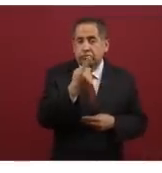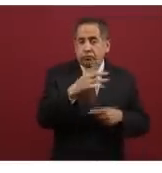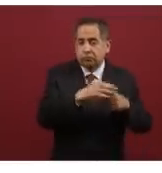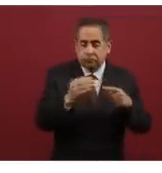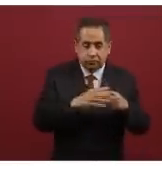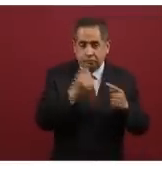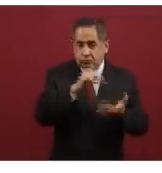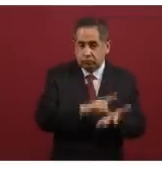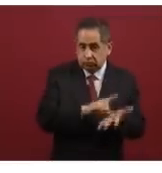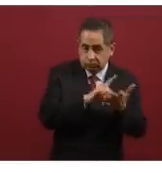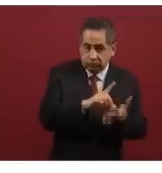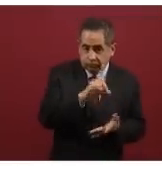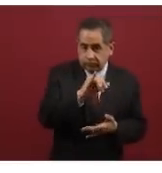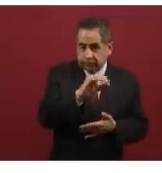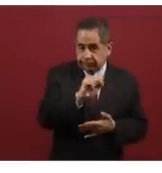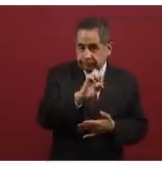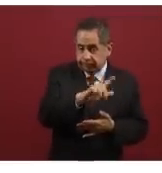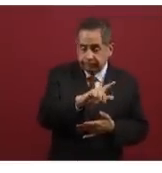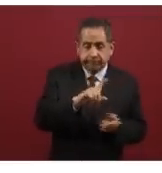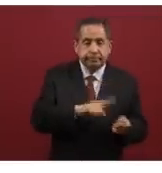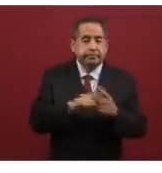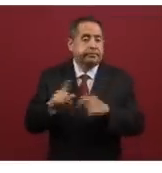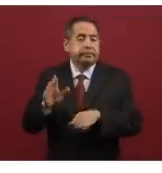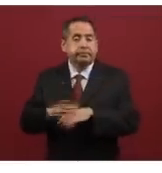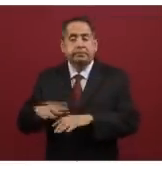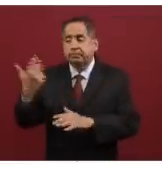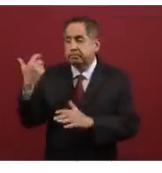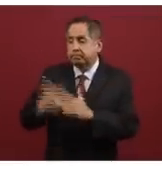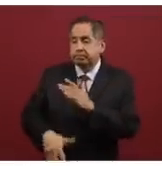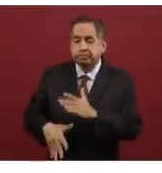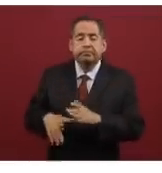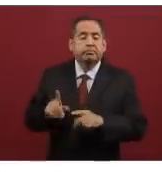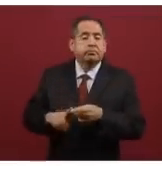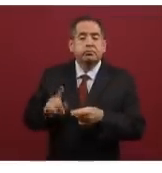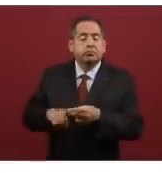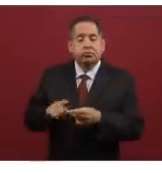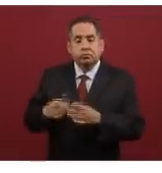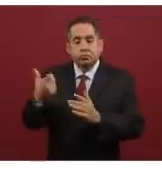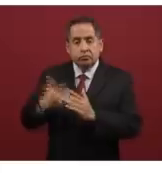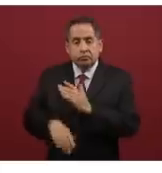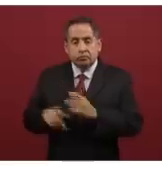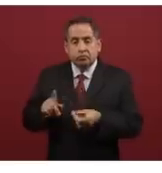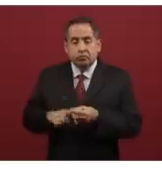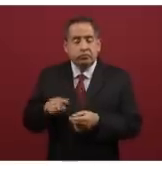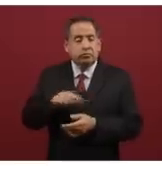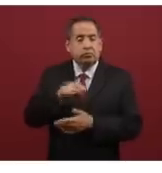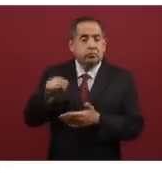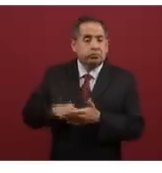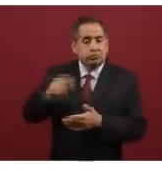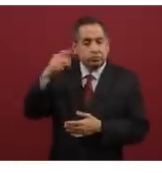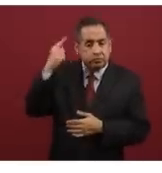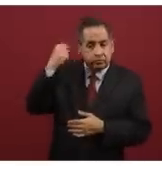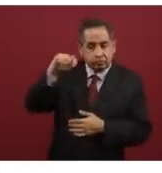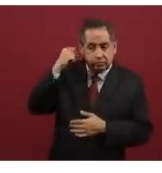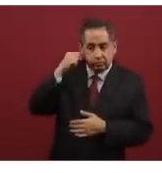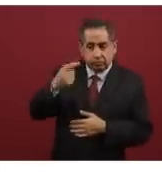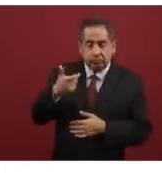21.81 pesos por litro de diésel. Y el más económico lo encontramos en Macuspana, Tabasco,